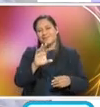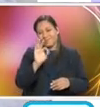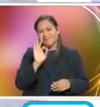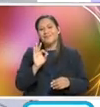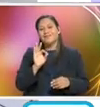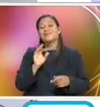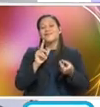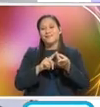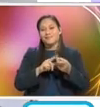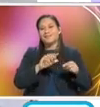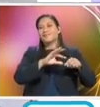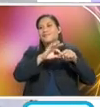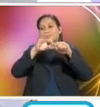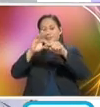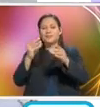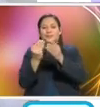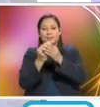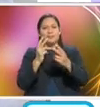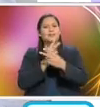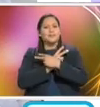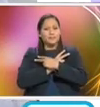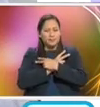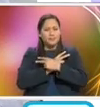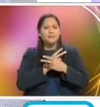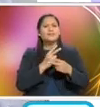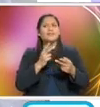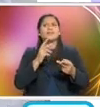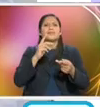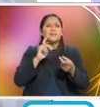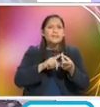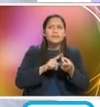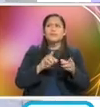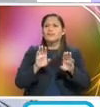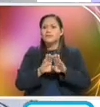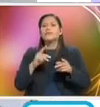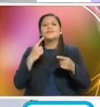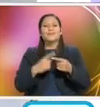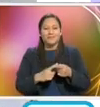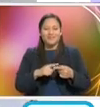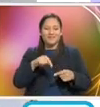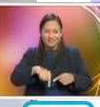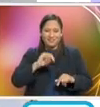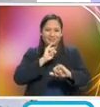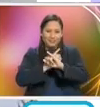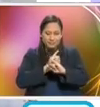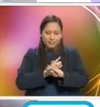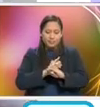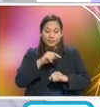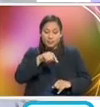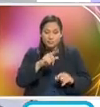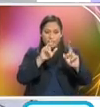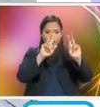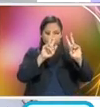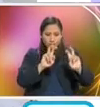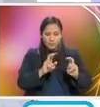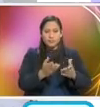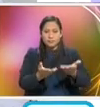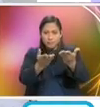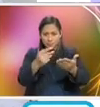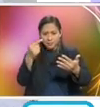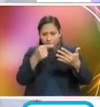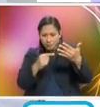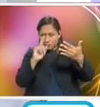es llevarlos a un curso de verano. ¿Sabe dónde? ¿Sabe cómo? ¿Sabe con quién? Pues visite nuestra página de internet, ahí le tenemos a usted